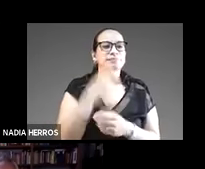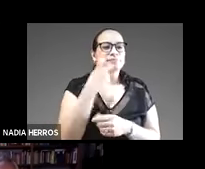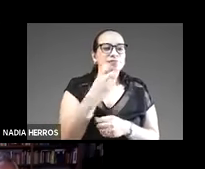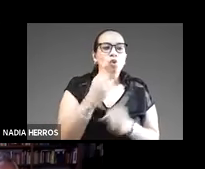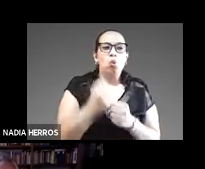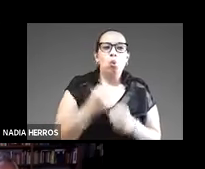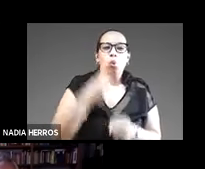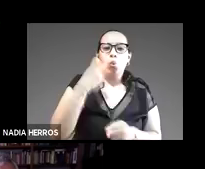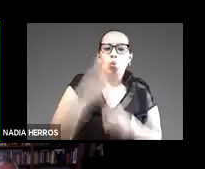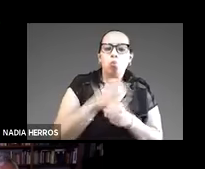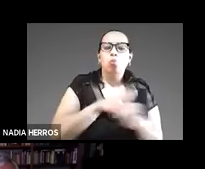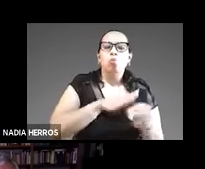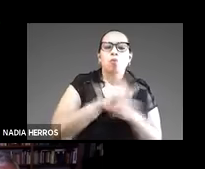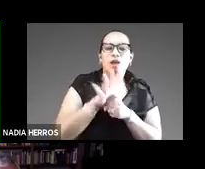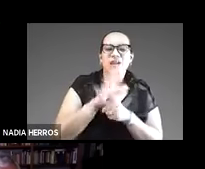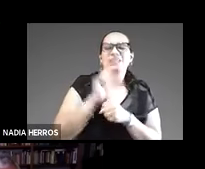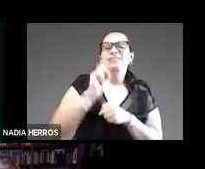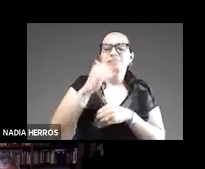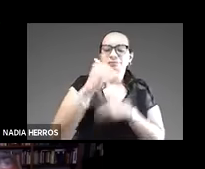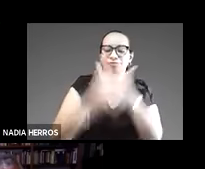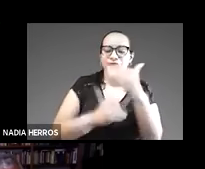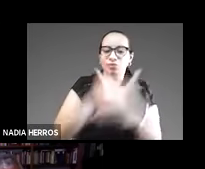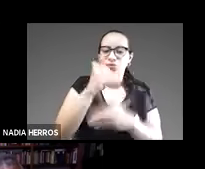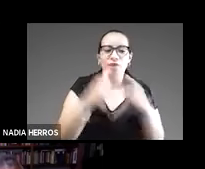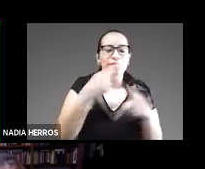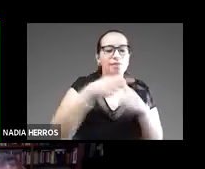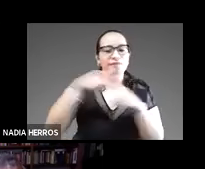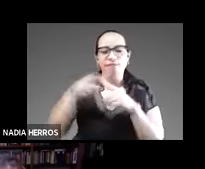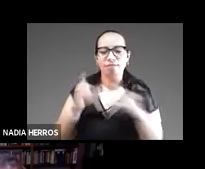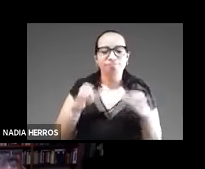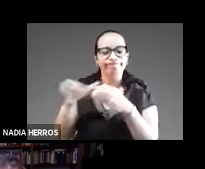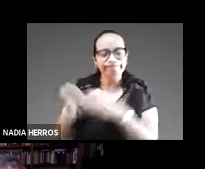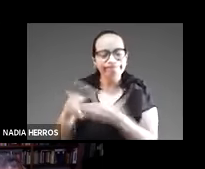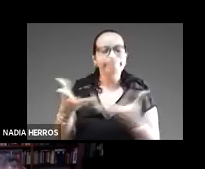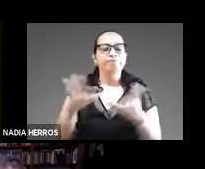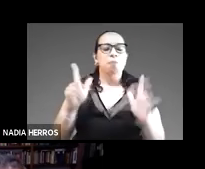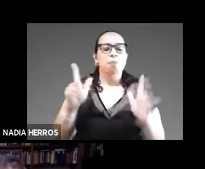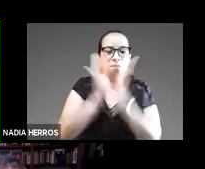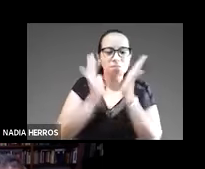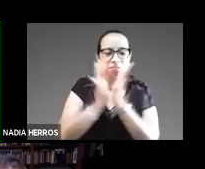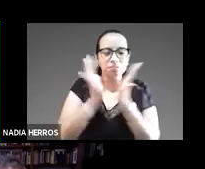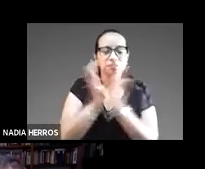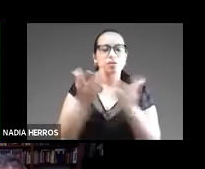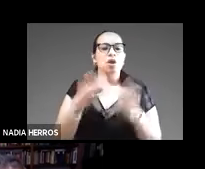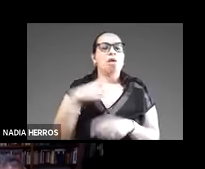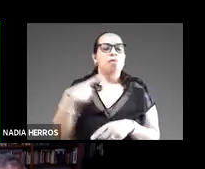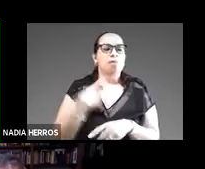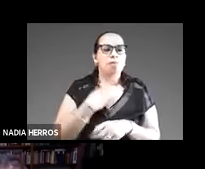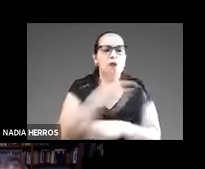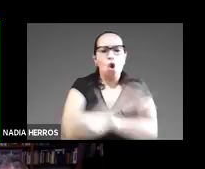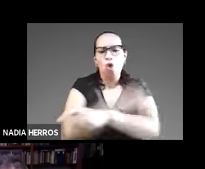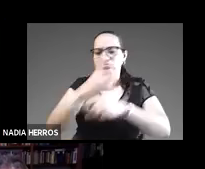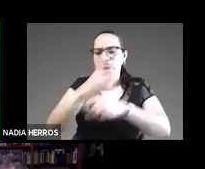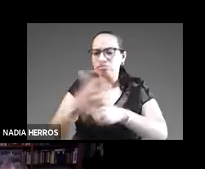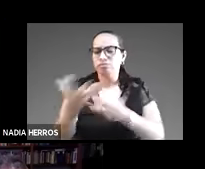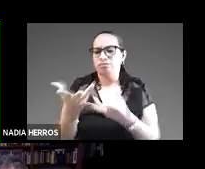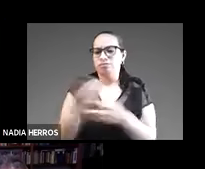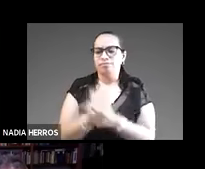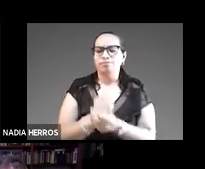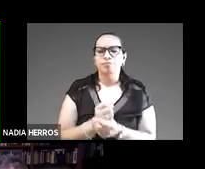el procedimiento, que es multisectorial, participativo y de coordinación, ¿no? O